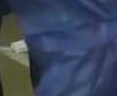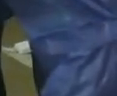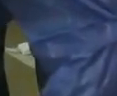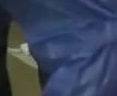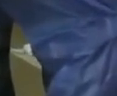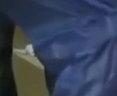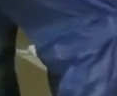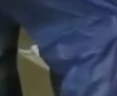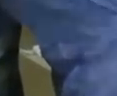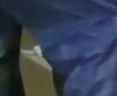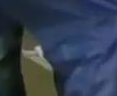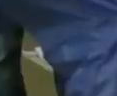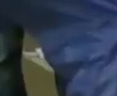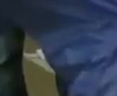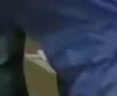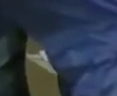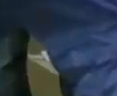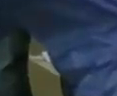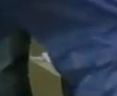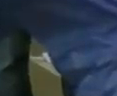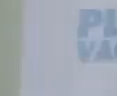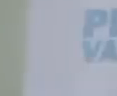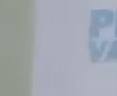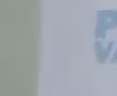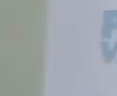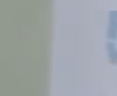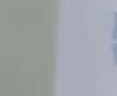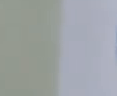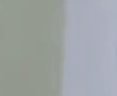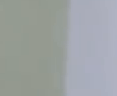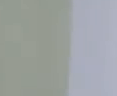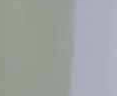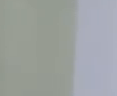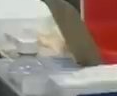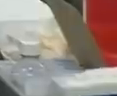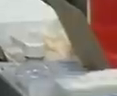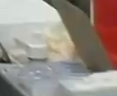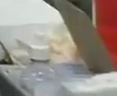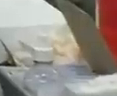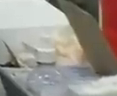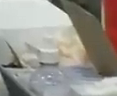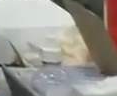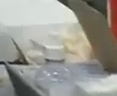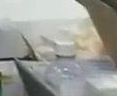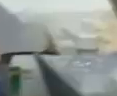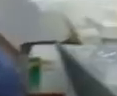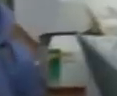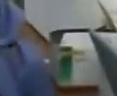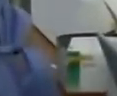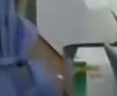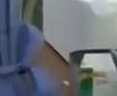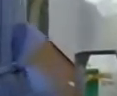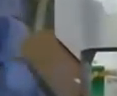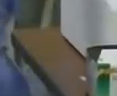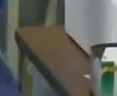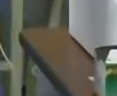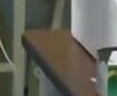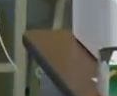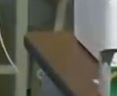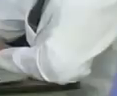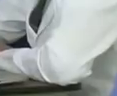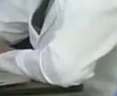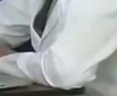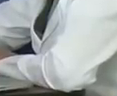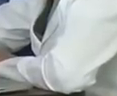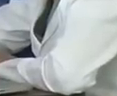Inició la vacunación contra el COVID-19 en Cuenca. 390 dosis fueron entregadas a tres instituciones de salud de la